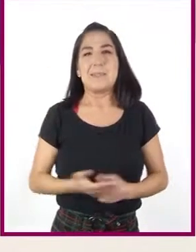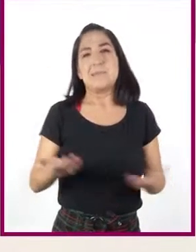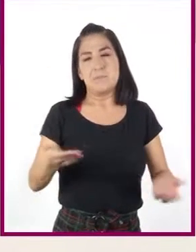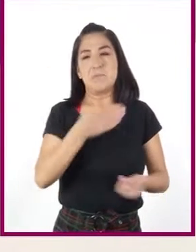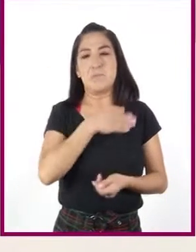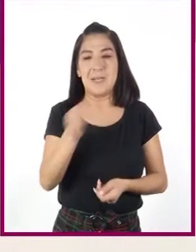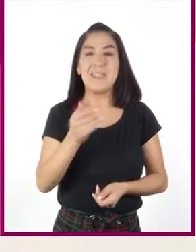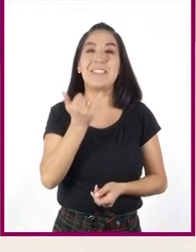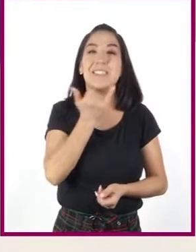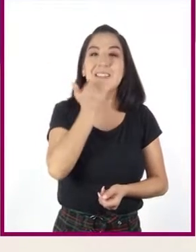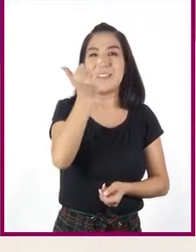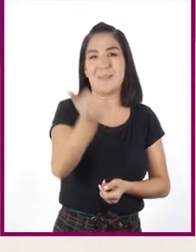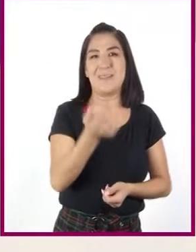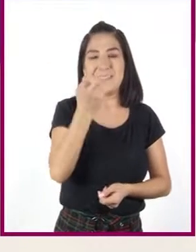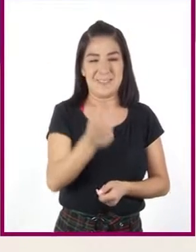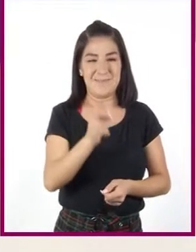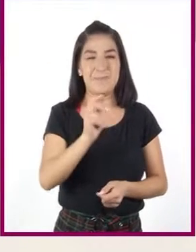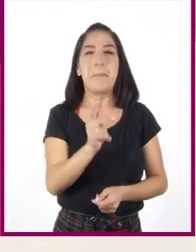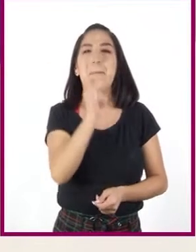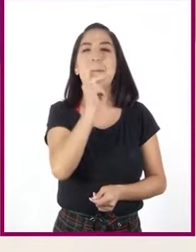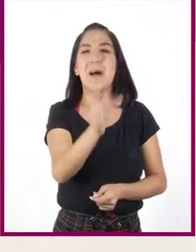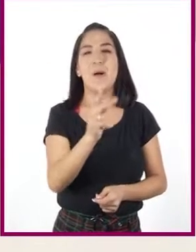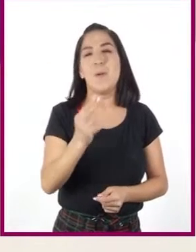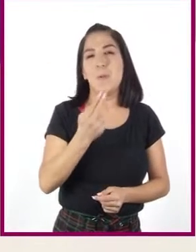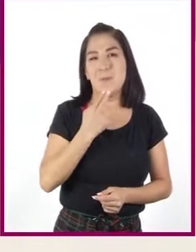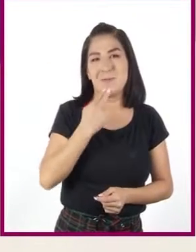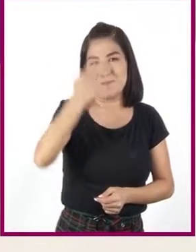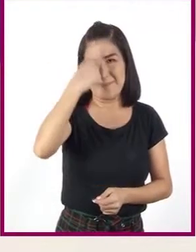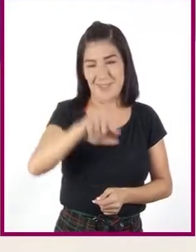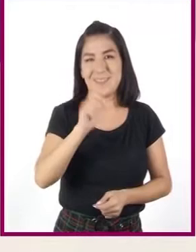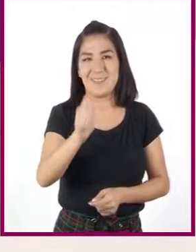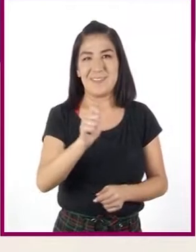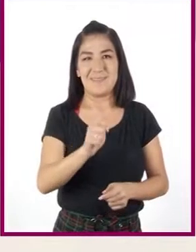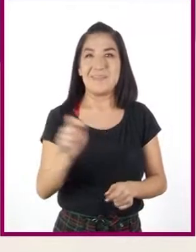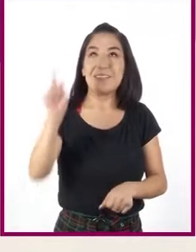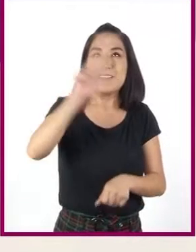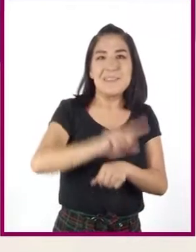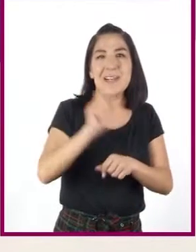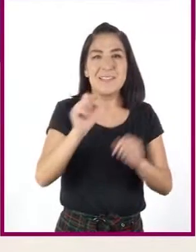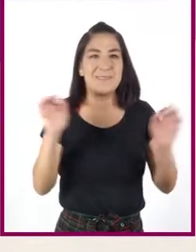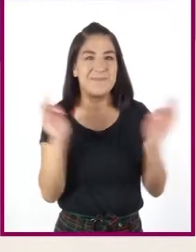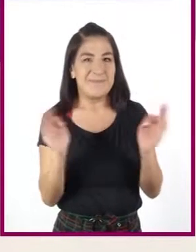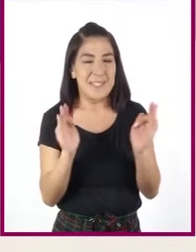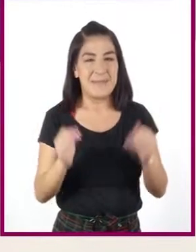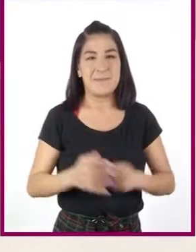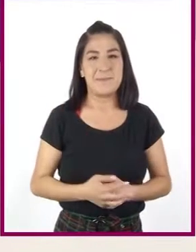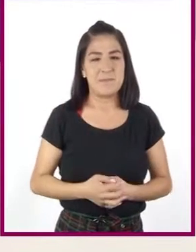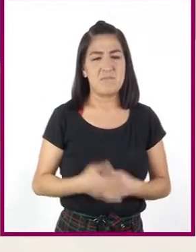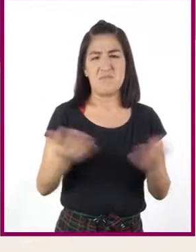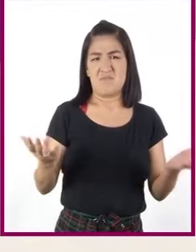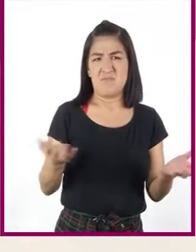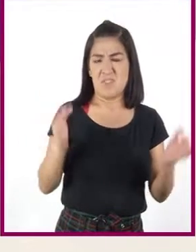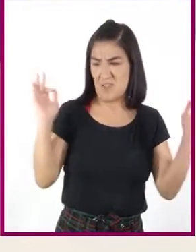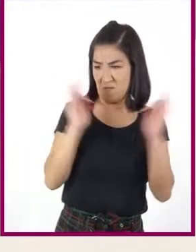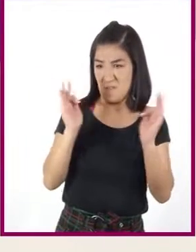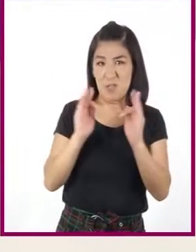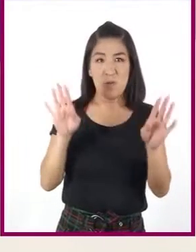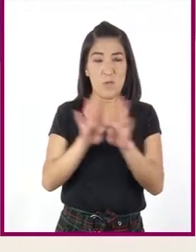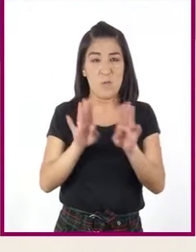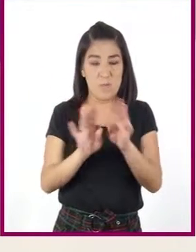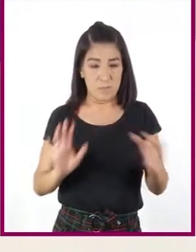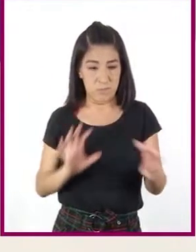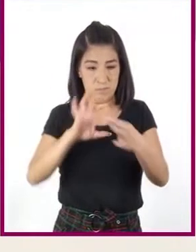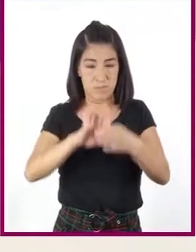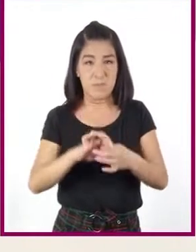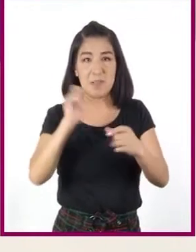realmente son erróneas algunas de esas expresiones que utilizamos para referirnos al clima. ¿Entonces el frío no forma parte del clima,